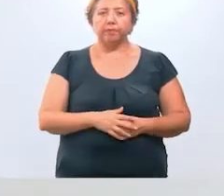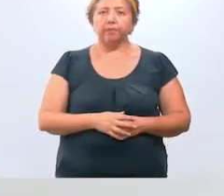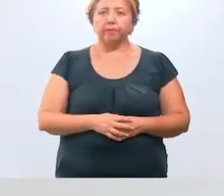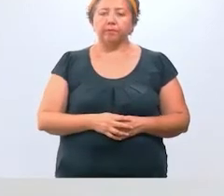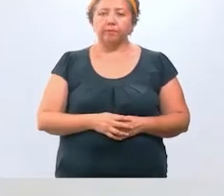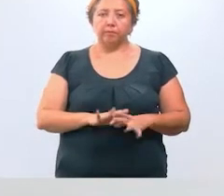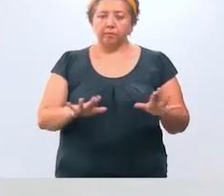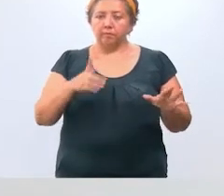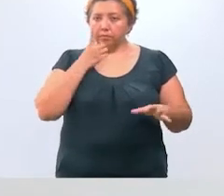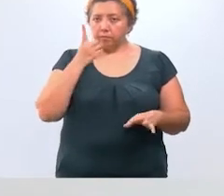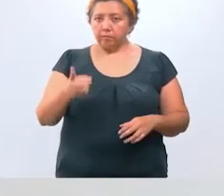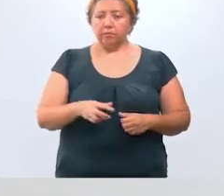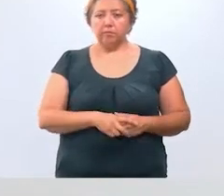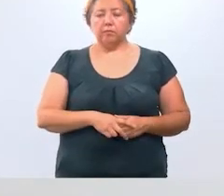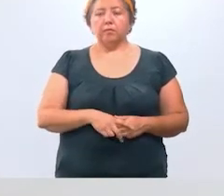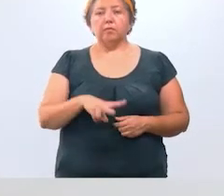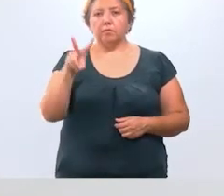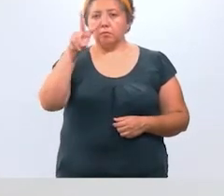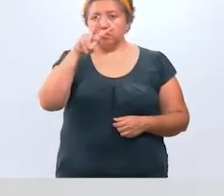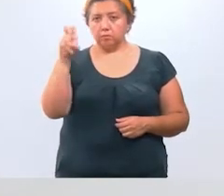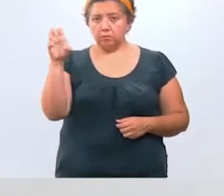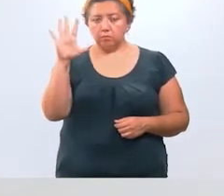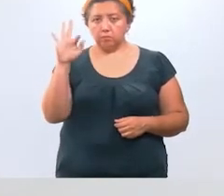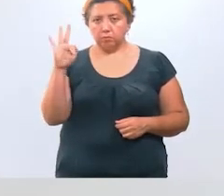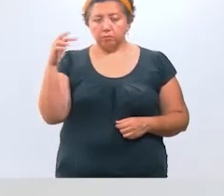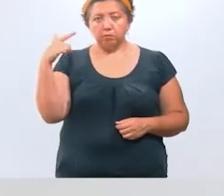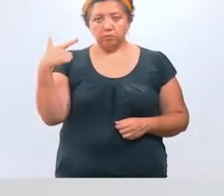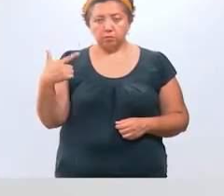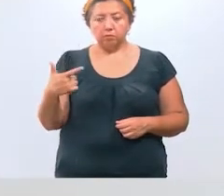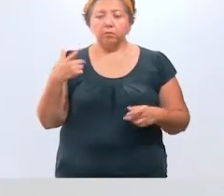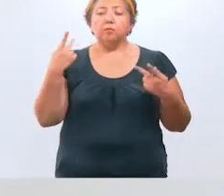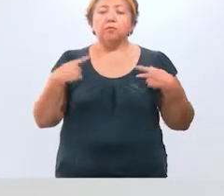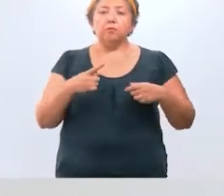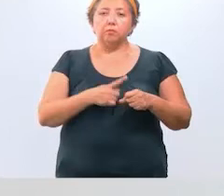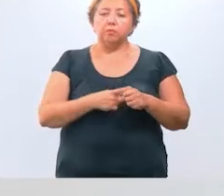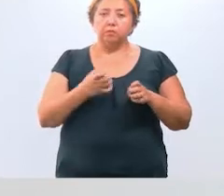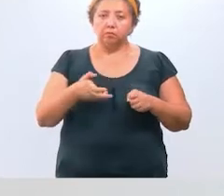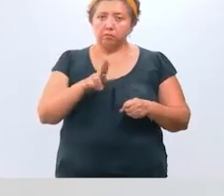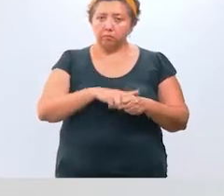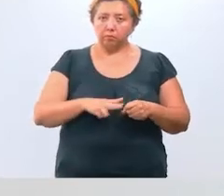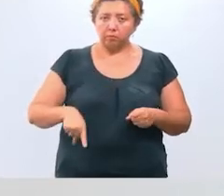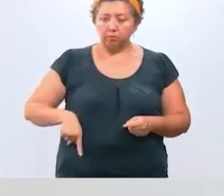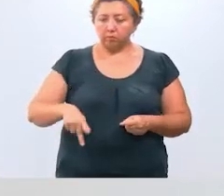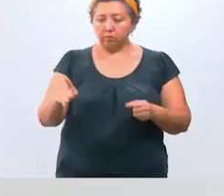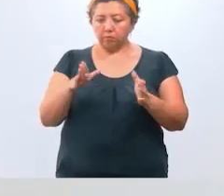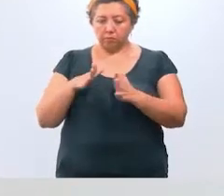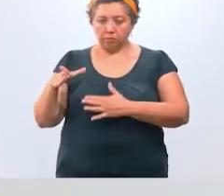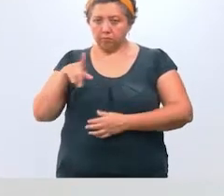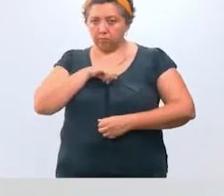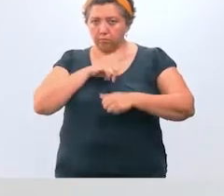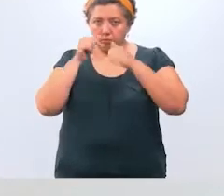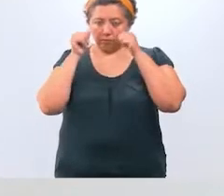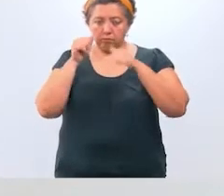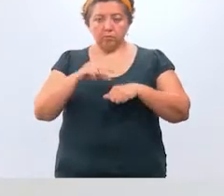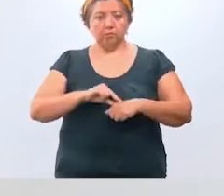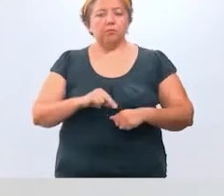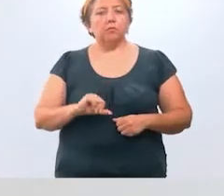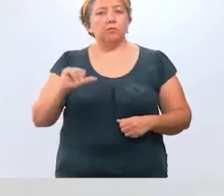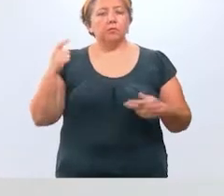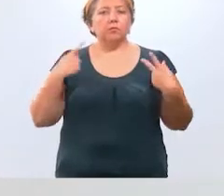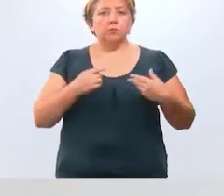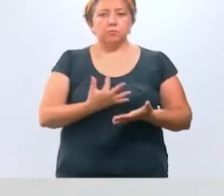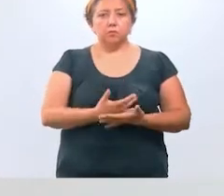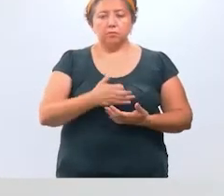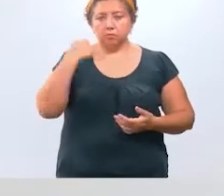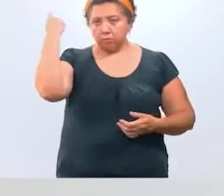síntomas leves. Como ya se mencionó, 247 de los casos positivos están en hospitales públicos y en aislamiento total. Hay